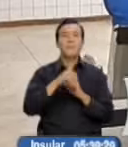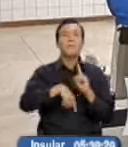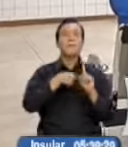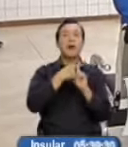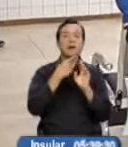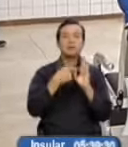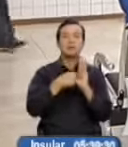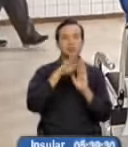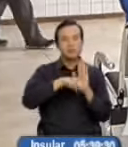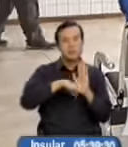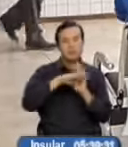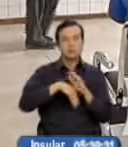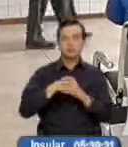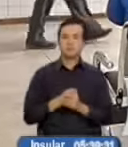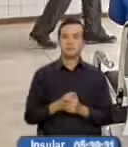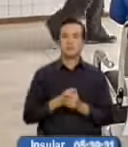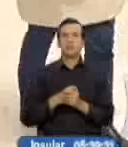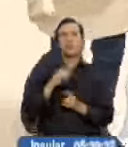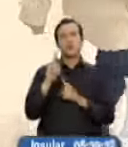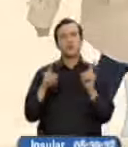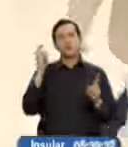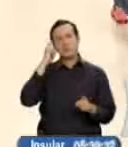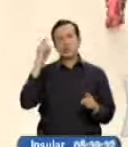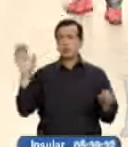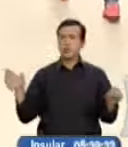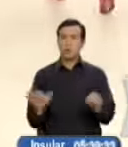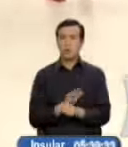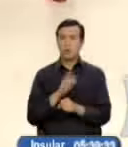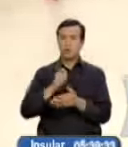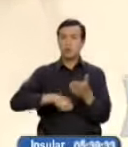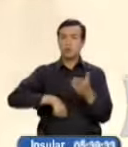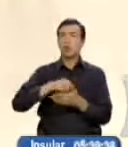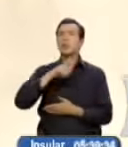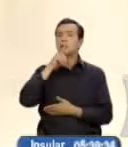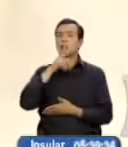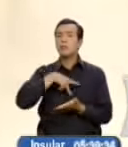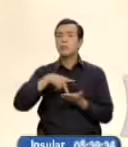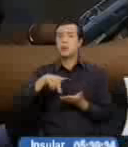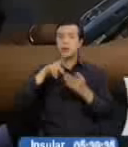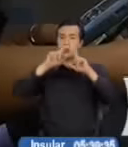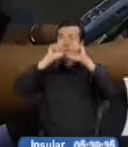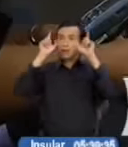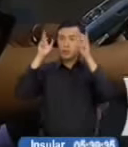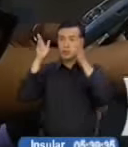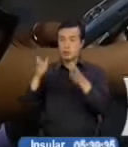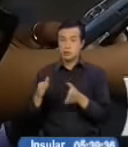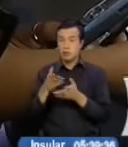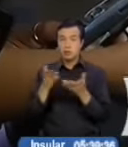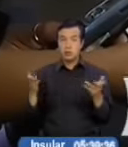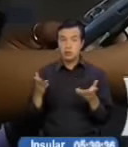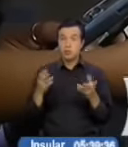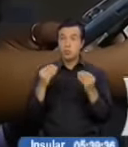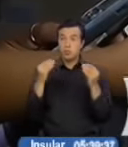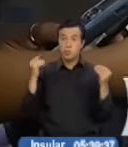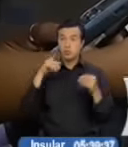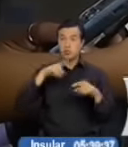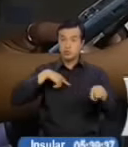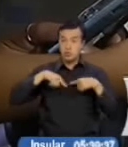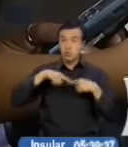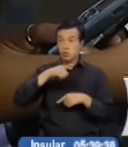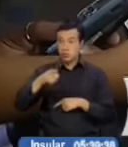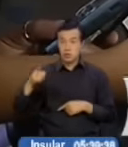Sin embargo, esta iniciativa tiene reparos debido a que la totalidad del costo del contrato deberá asumirlo el empresario. No creo que haya muchos empleadores